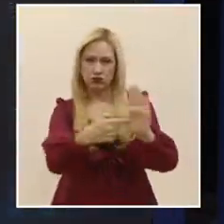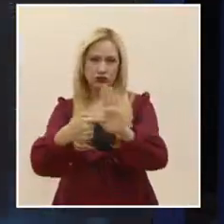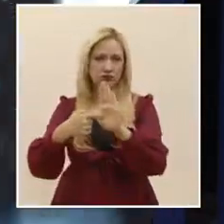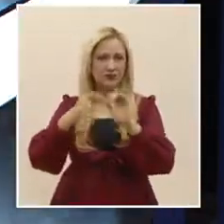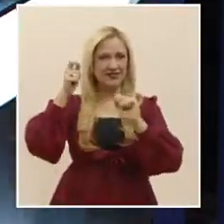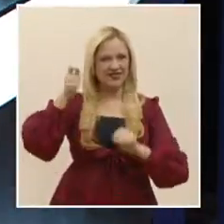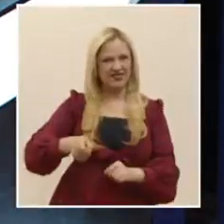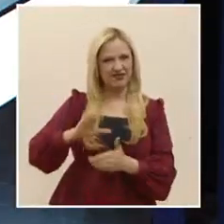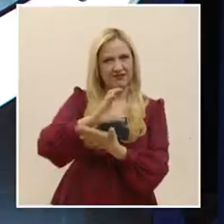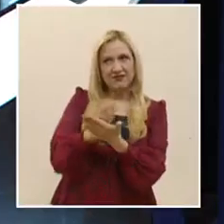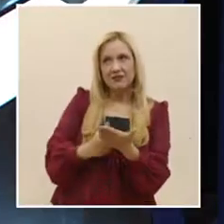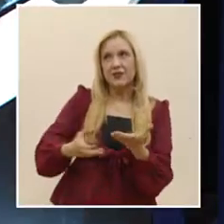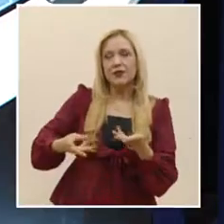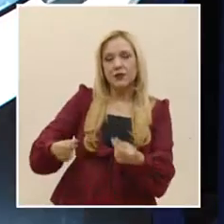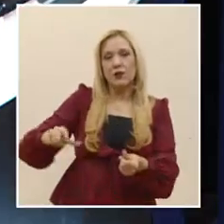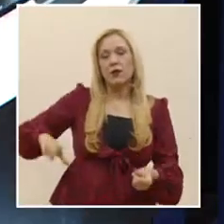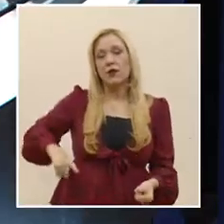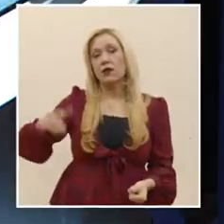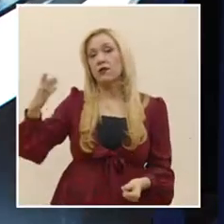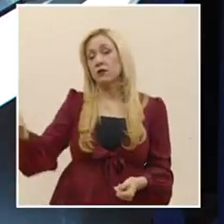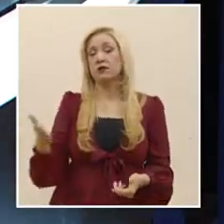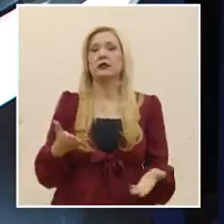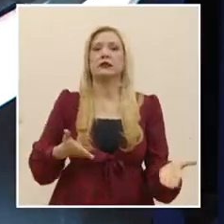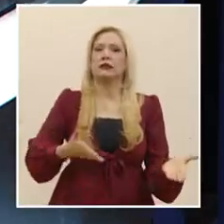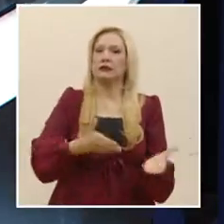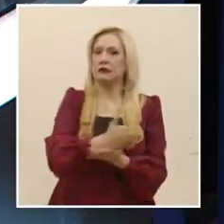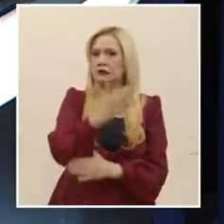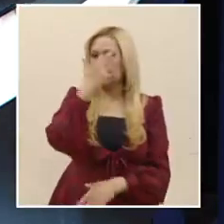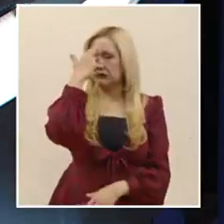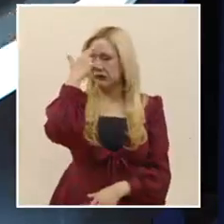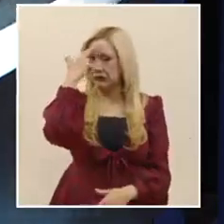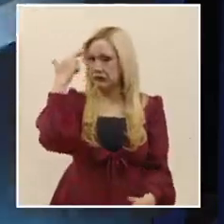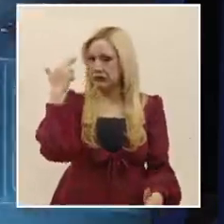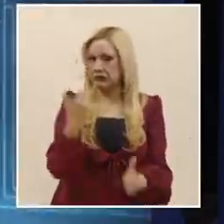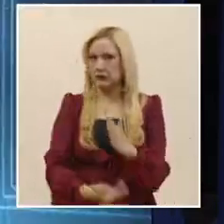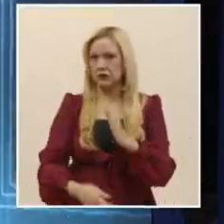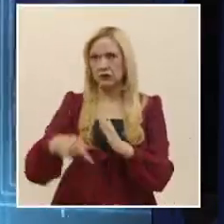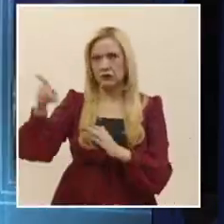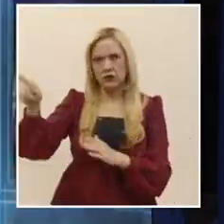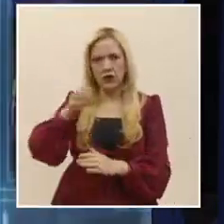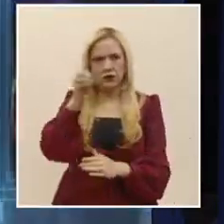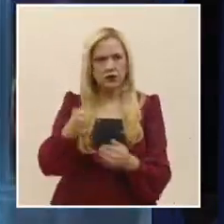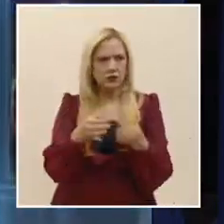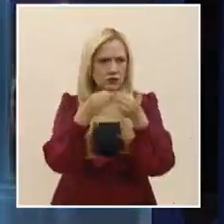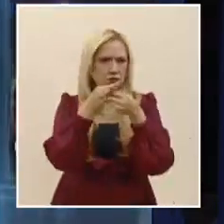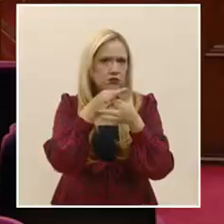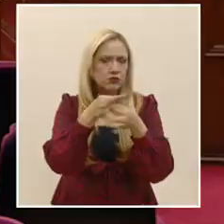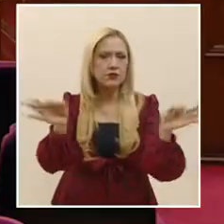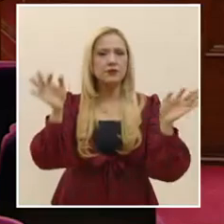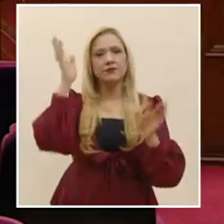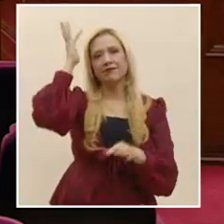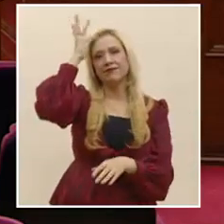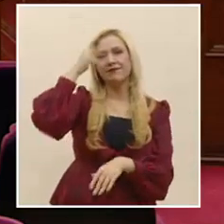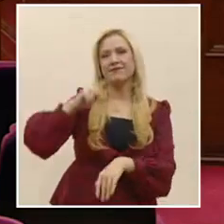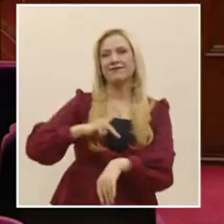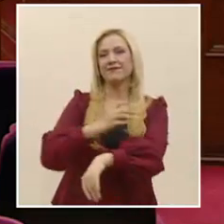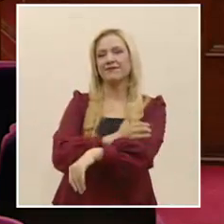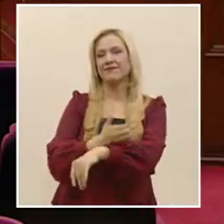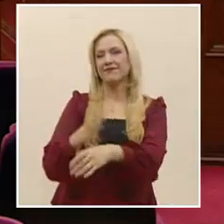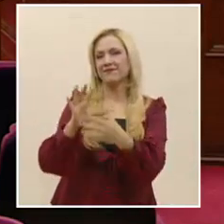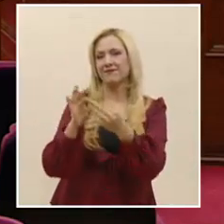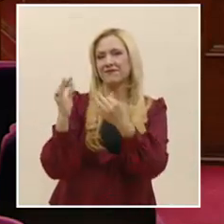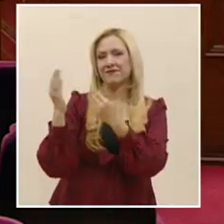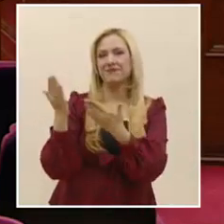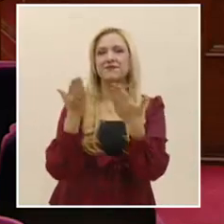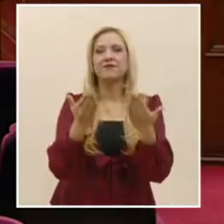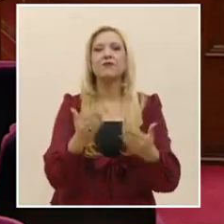sus atribuciones. Mario López Peña nos explica los detalles de esta resolución. Por mayoría de